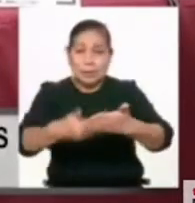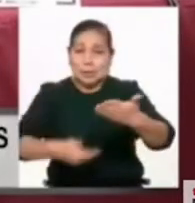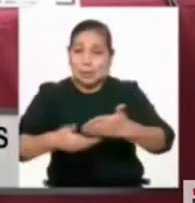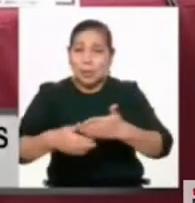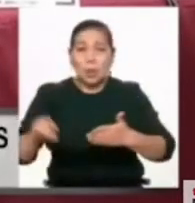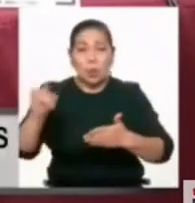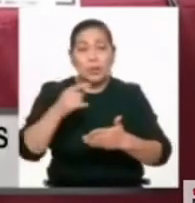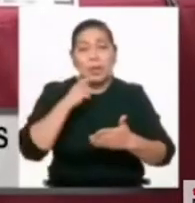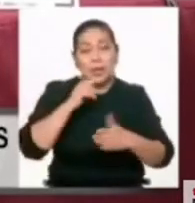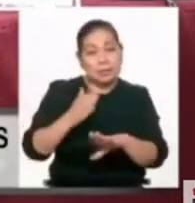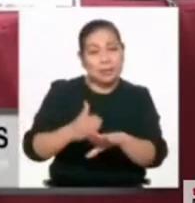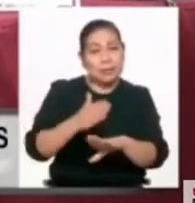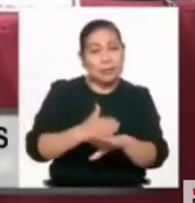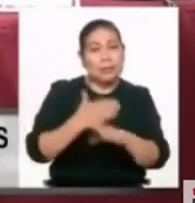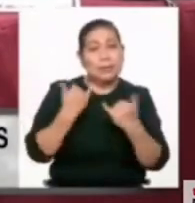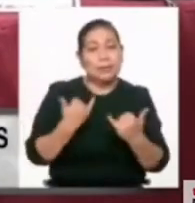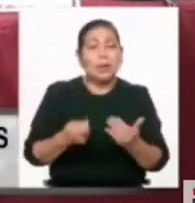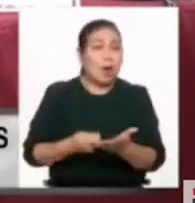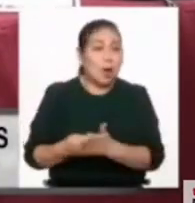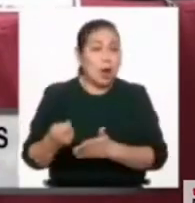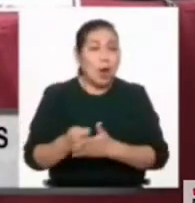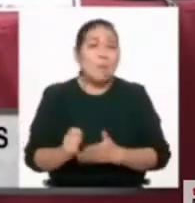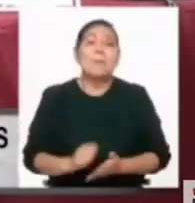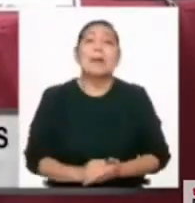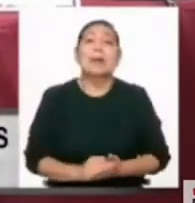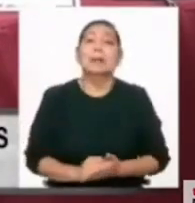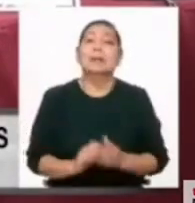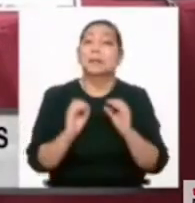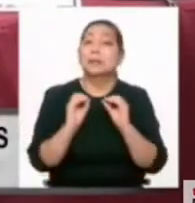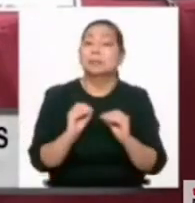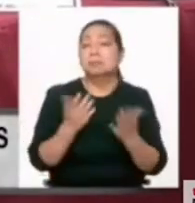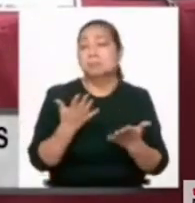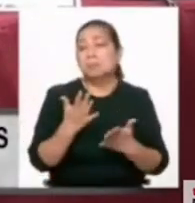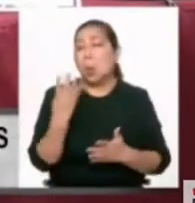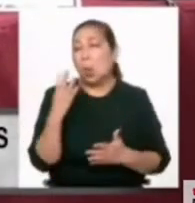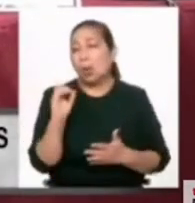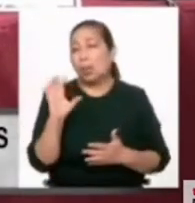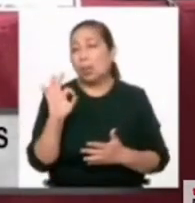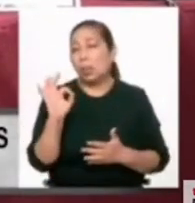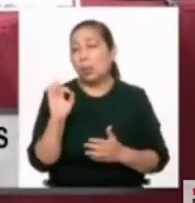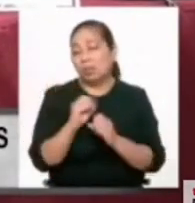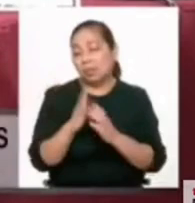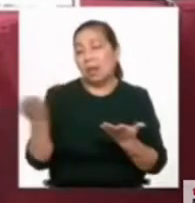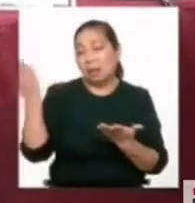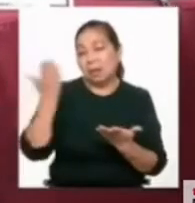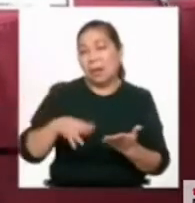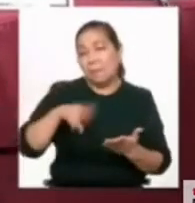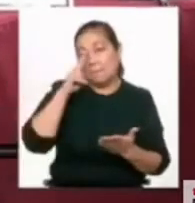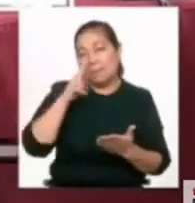y los usos que se va a desarrollar en esta compra, que debe estar en un promedio de 40 a 50 días aquí en el